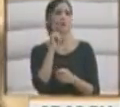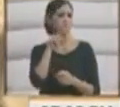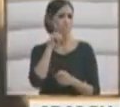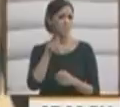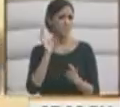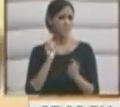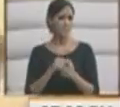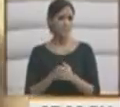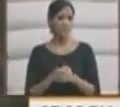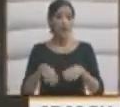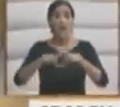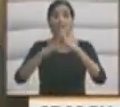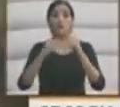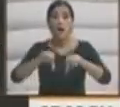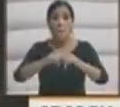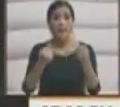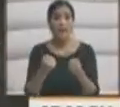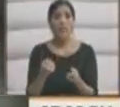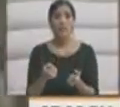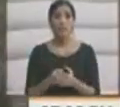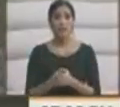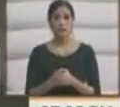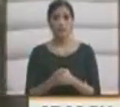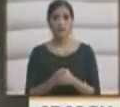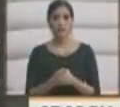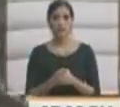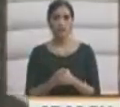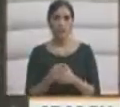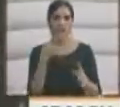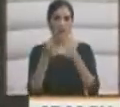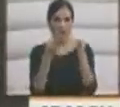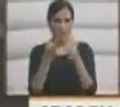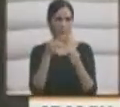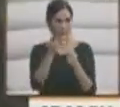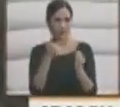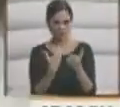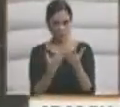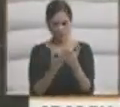pan. En todas las panaderías. Por este descuento la gente ya va a dormir, chavito.